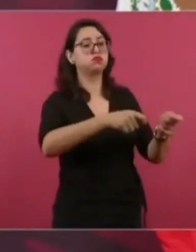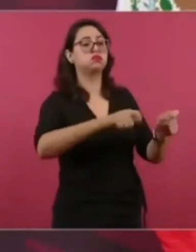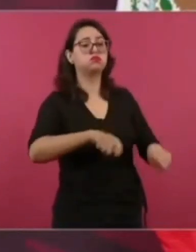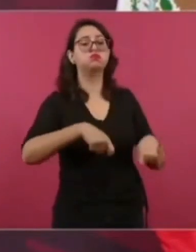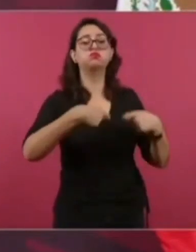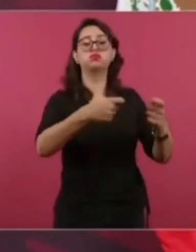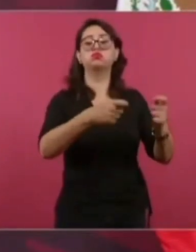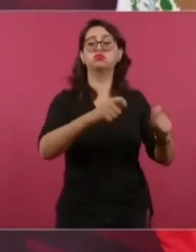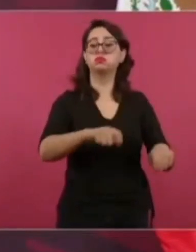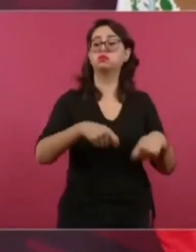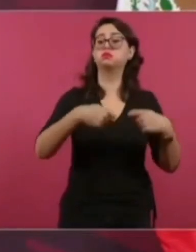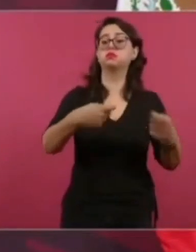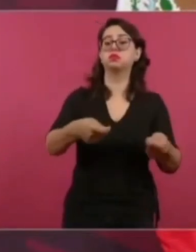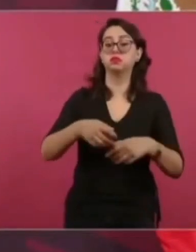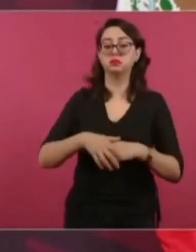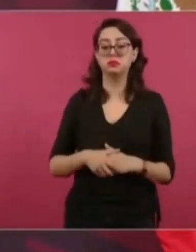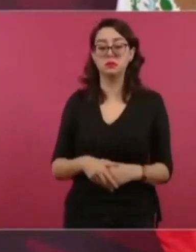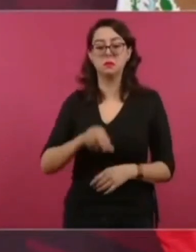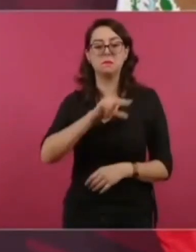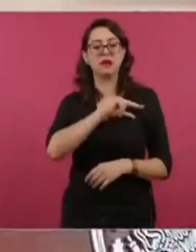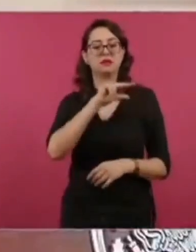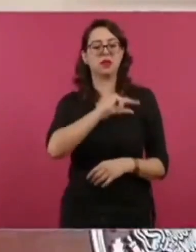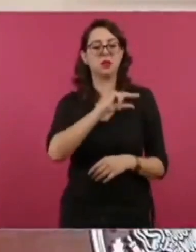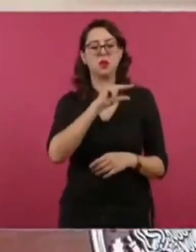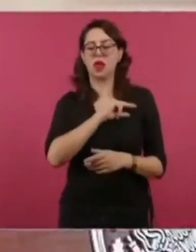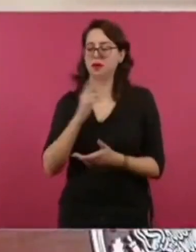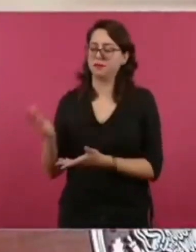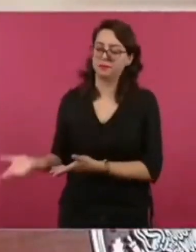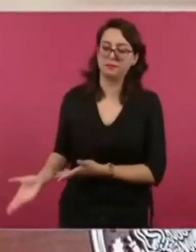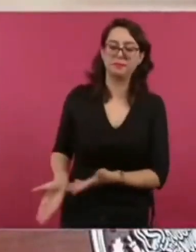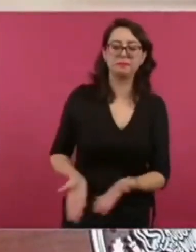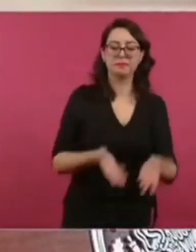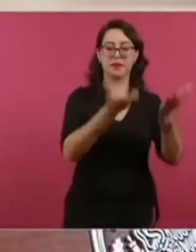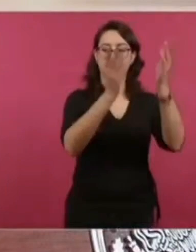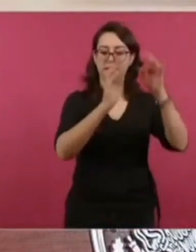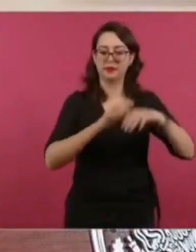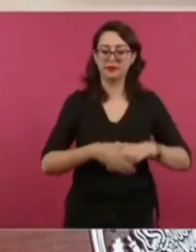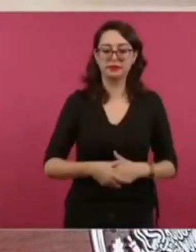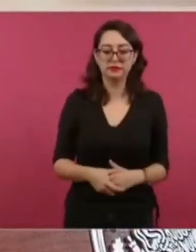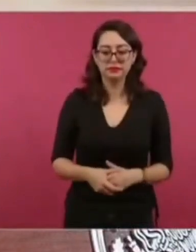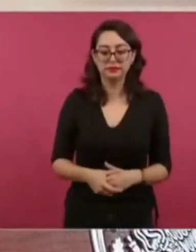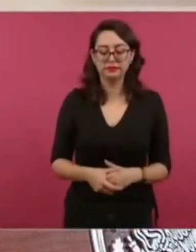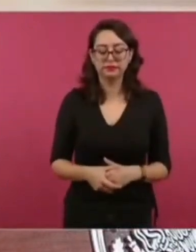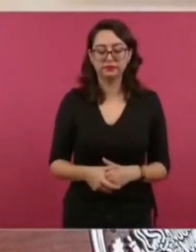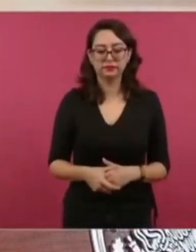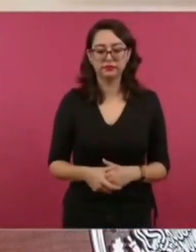el convertir lo público en privado, era para que el gobierno